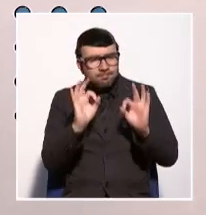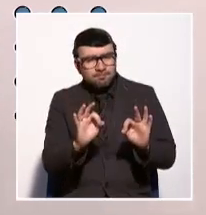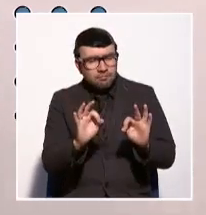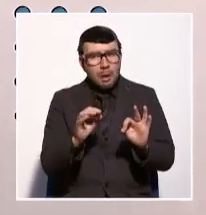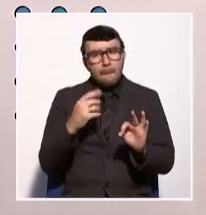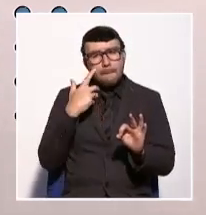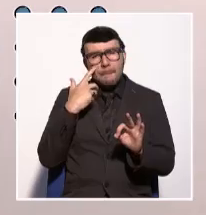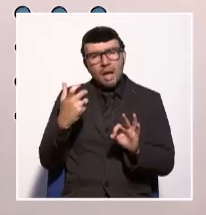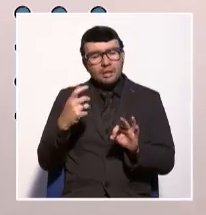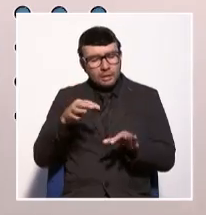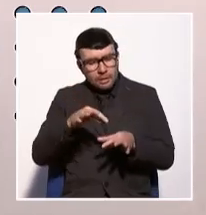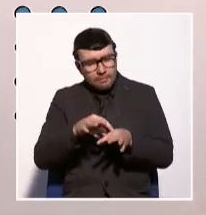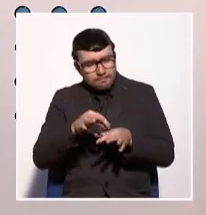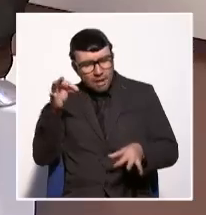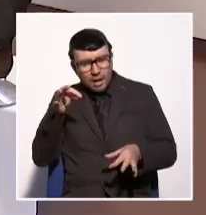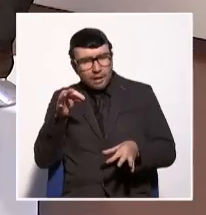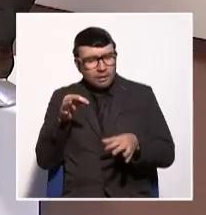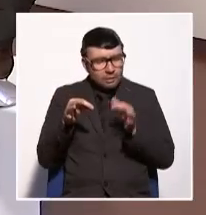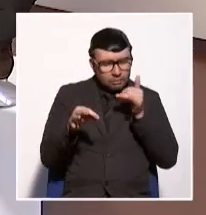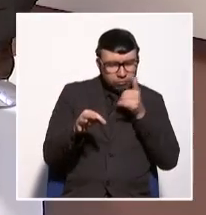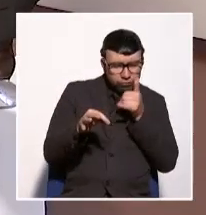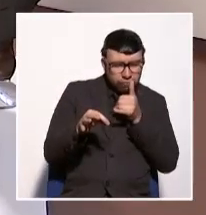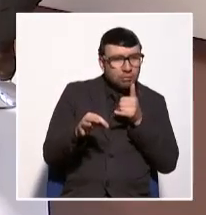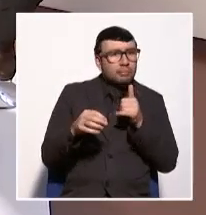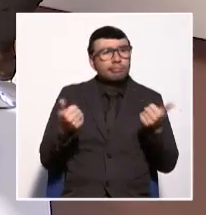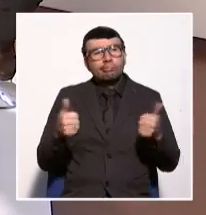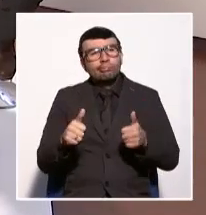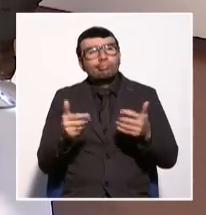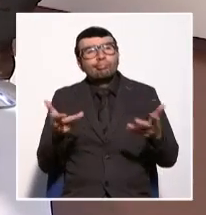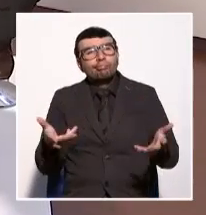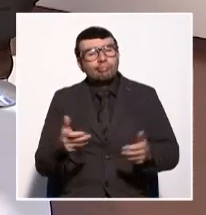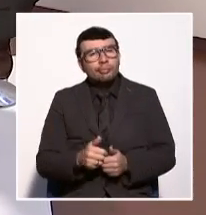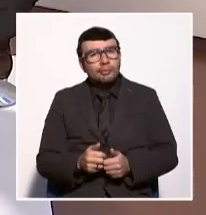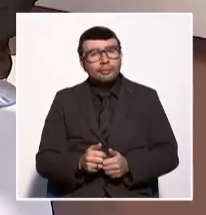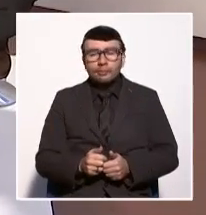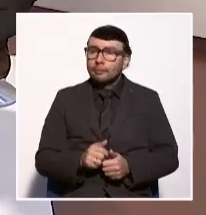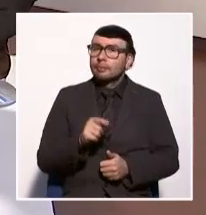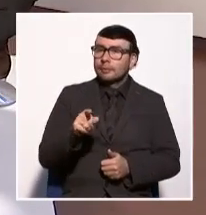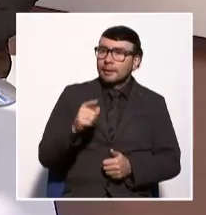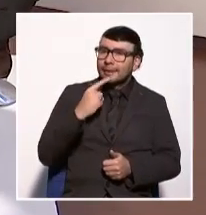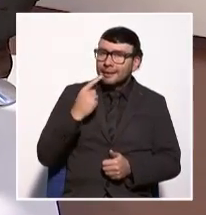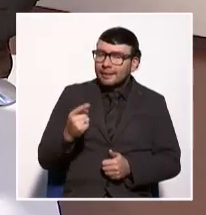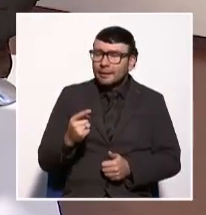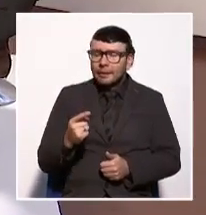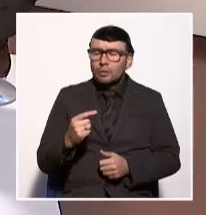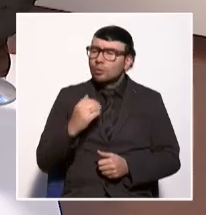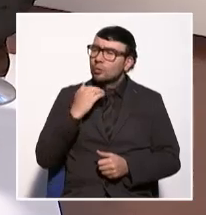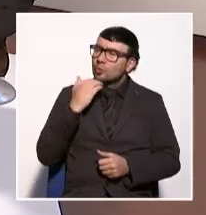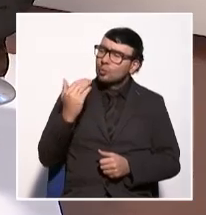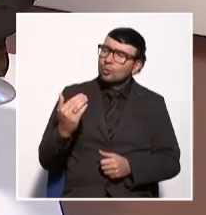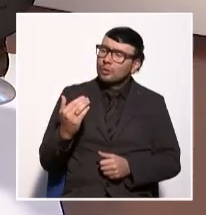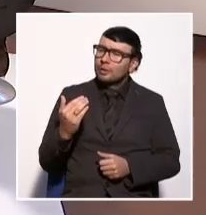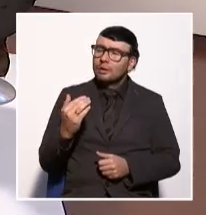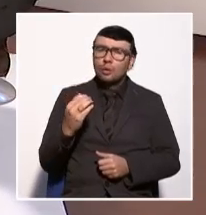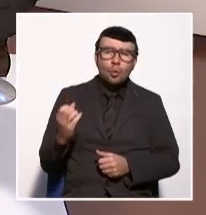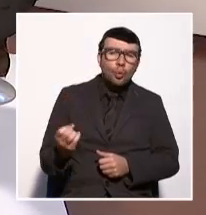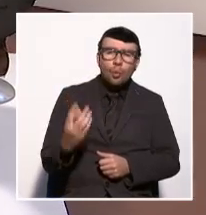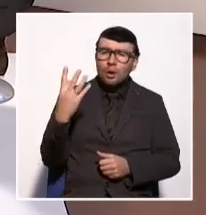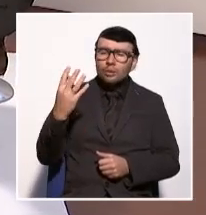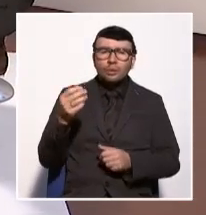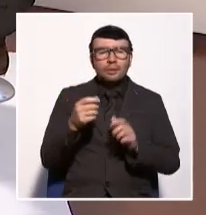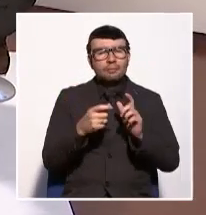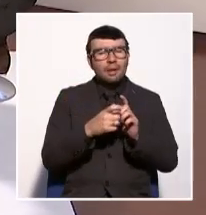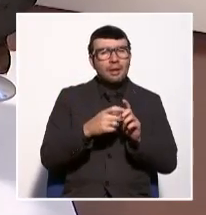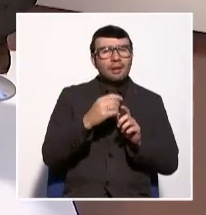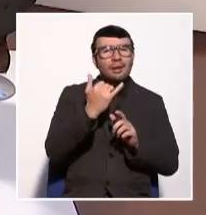una biopsia bueno es un examen si se está hablando ahora que es más preciso no recuerdo en las ciencias que significan pero es una